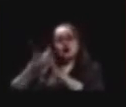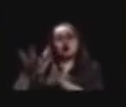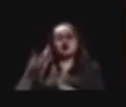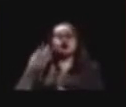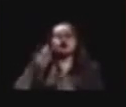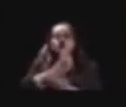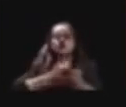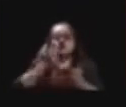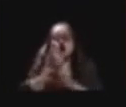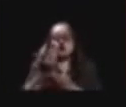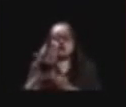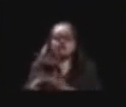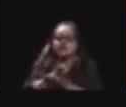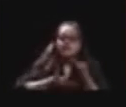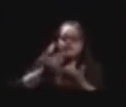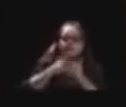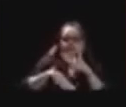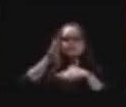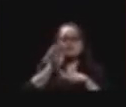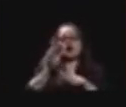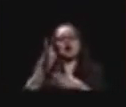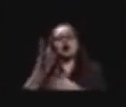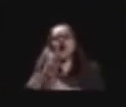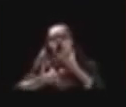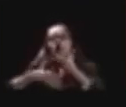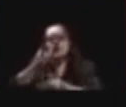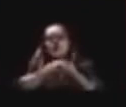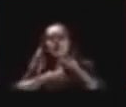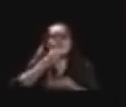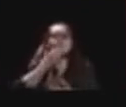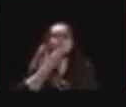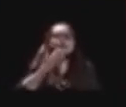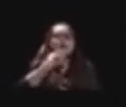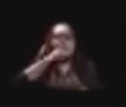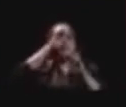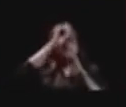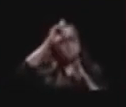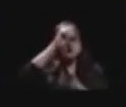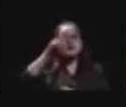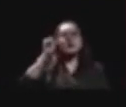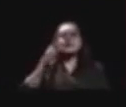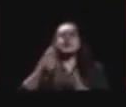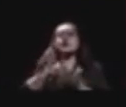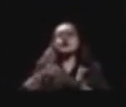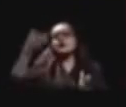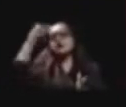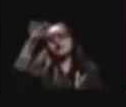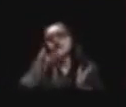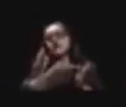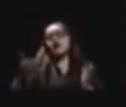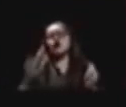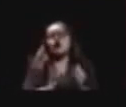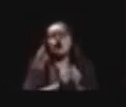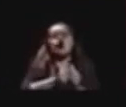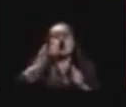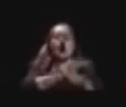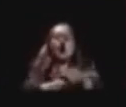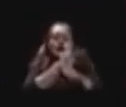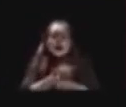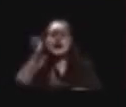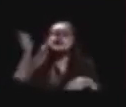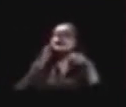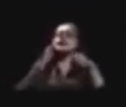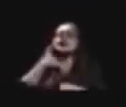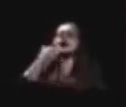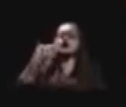urbano sustentable, pero sobre todo inicia una etapa de honestidad y de erradicación de la